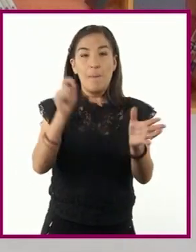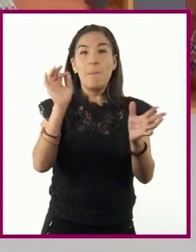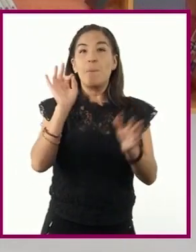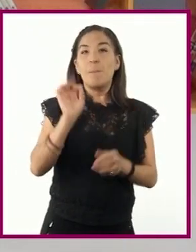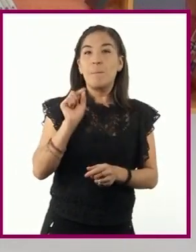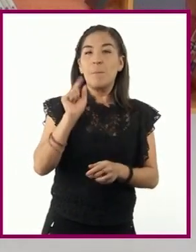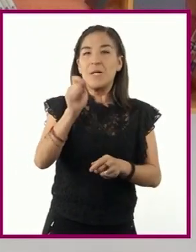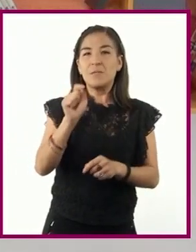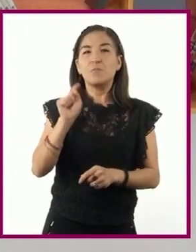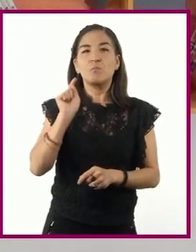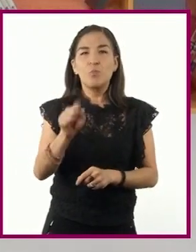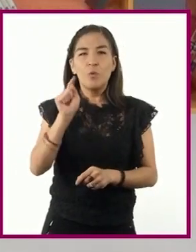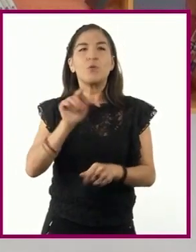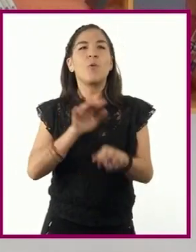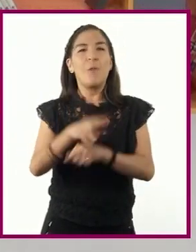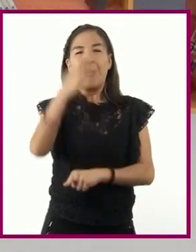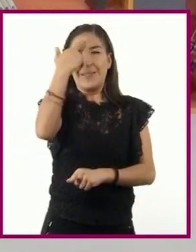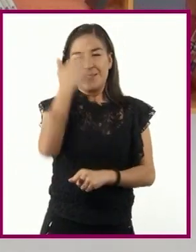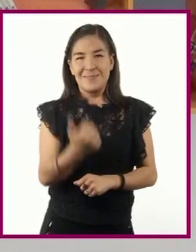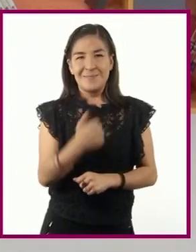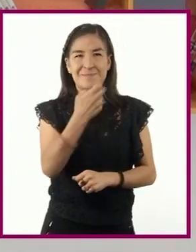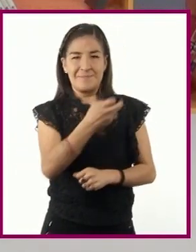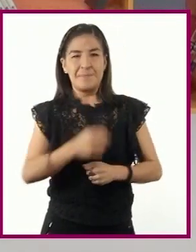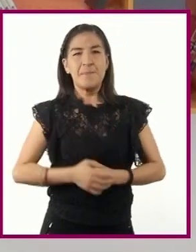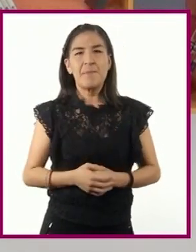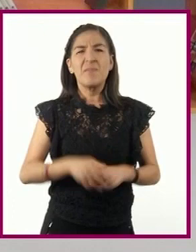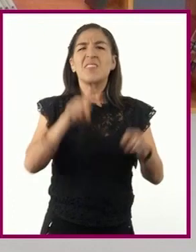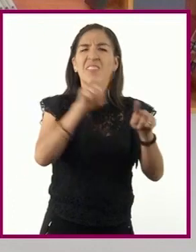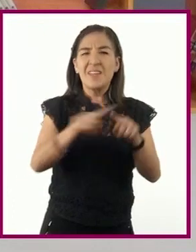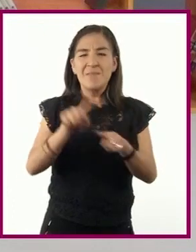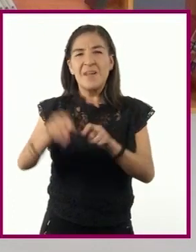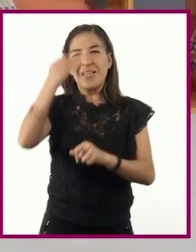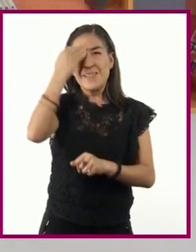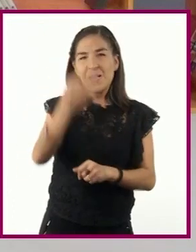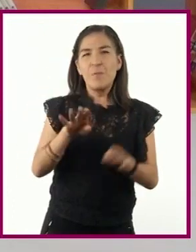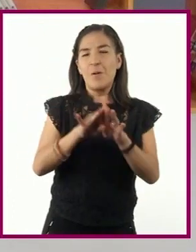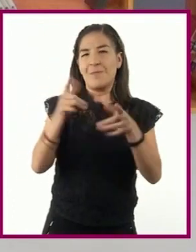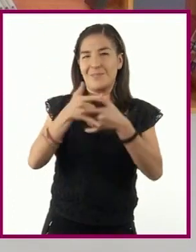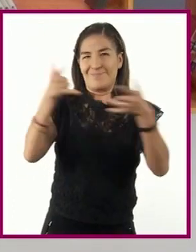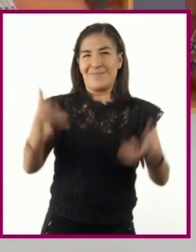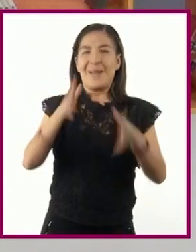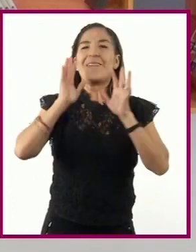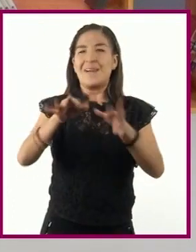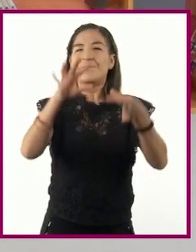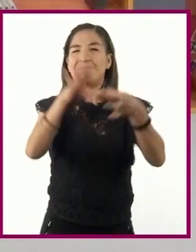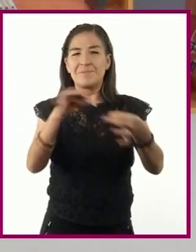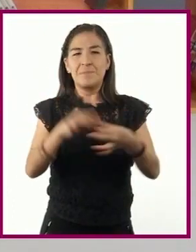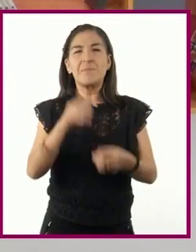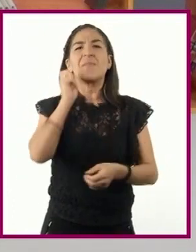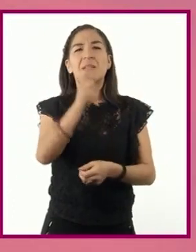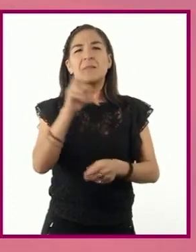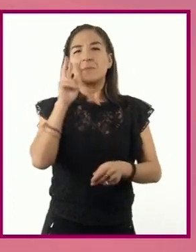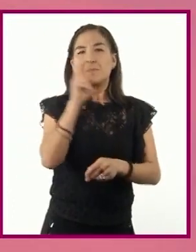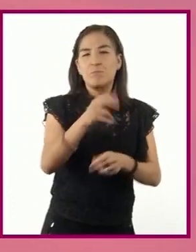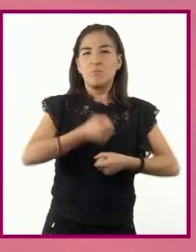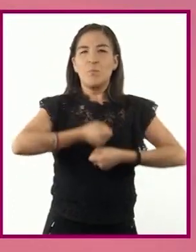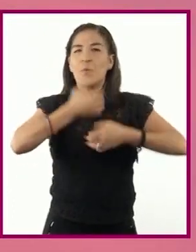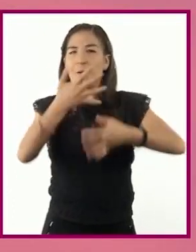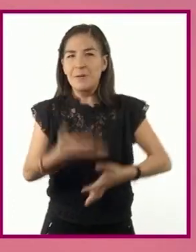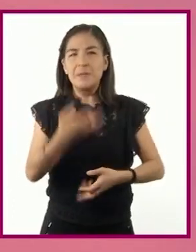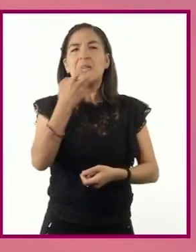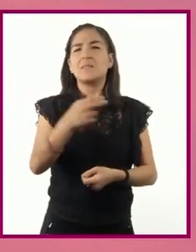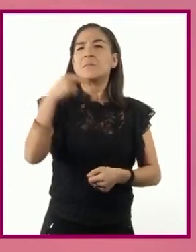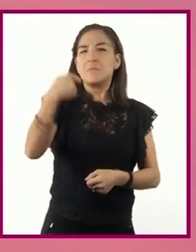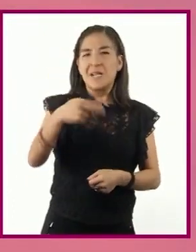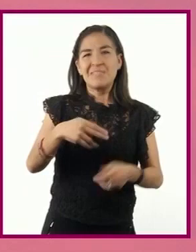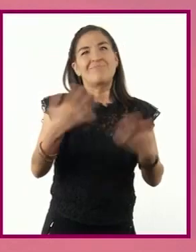para lograr sus efectos. En diferentes momentos históricos, como ya vimos, se han hecho poemas visuales y se les ha